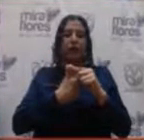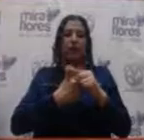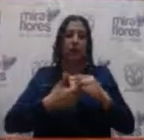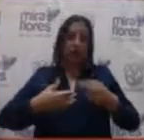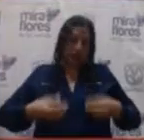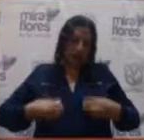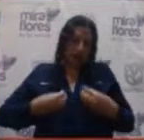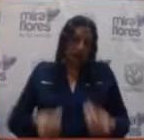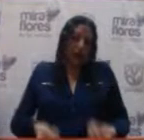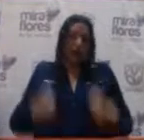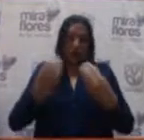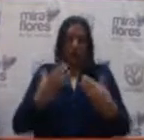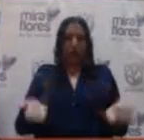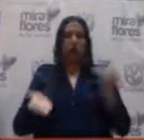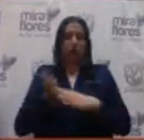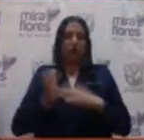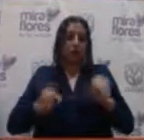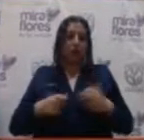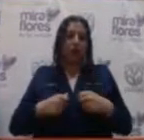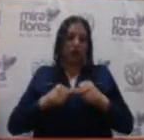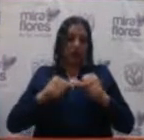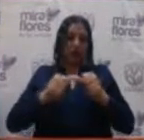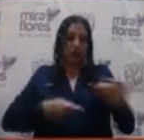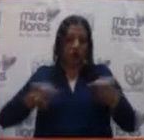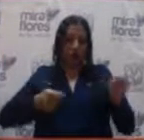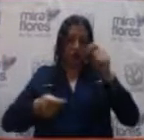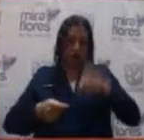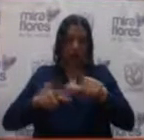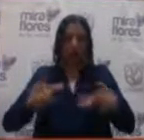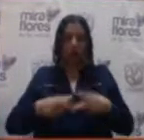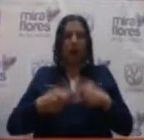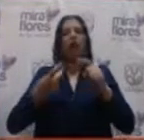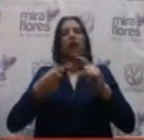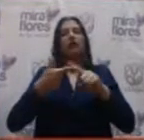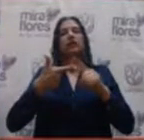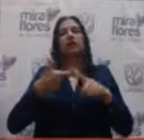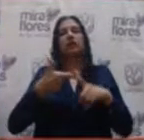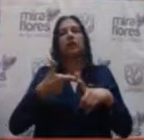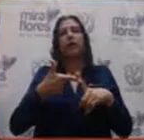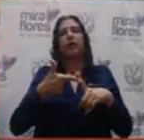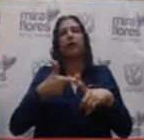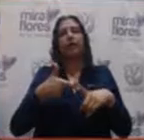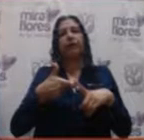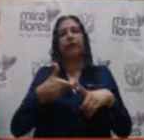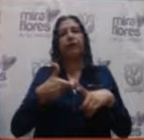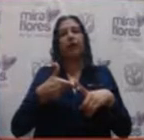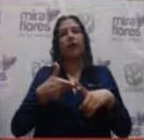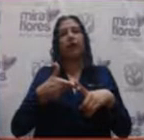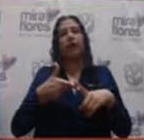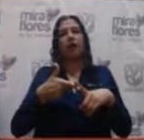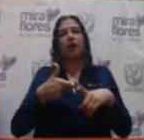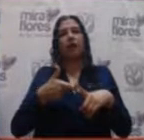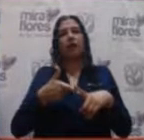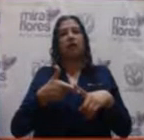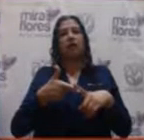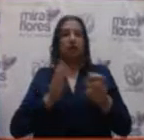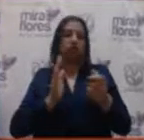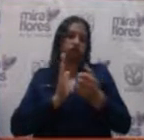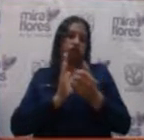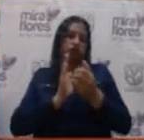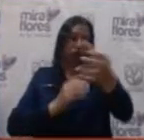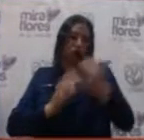las facultades a mí. El segundo punto es el que está referido al tema del perito. Y el